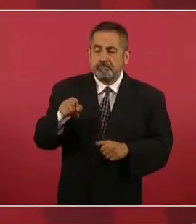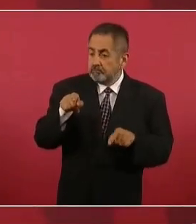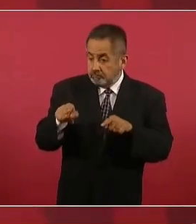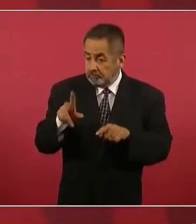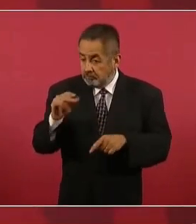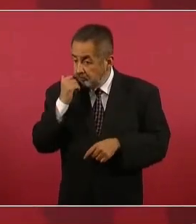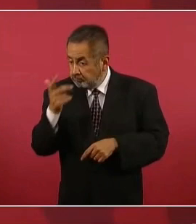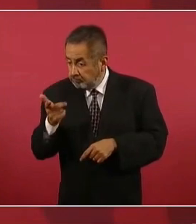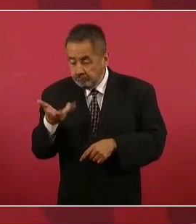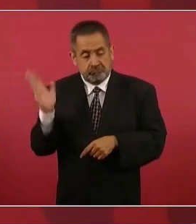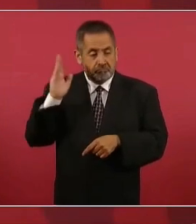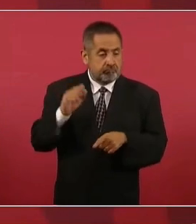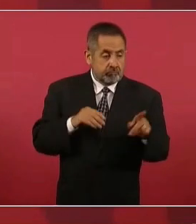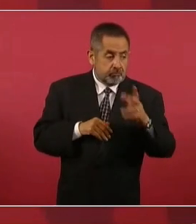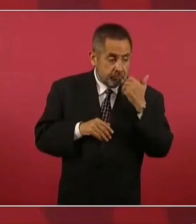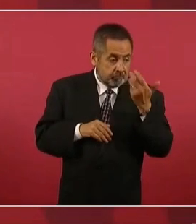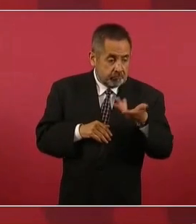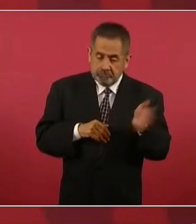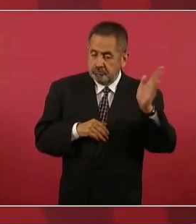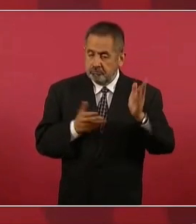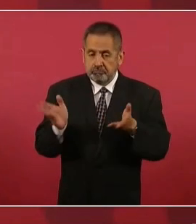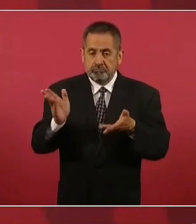despidos